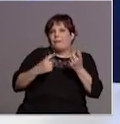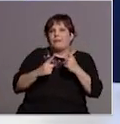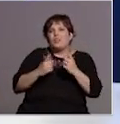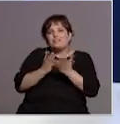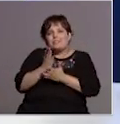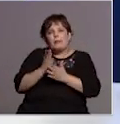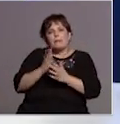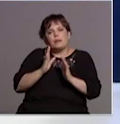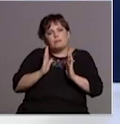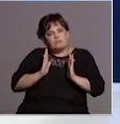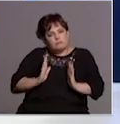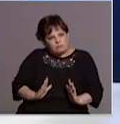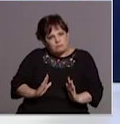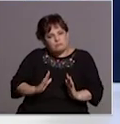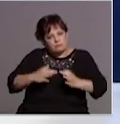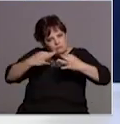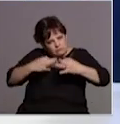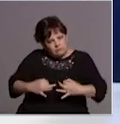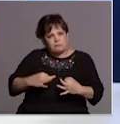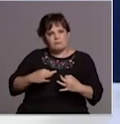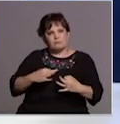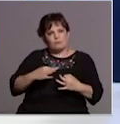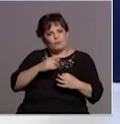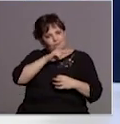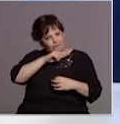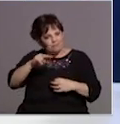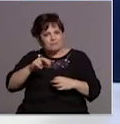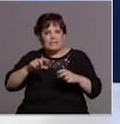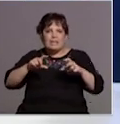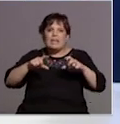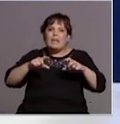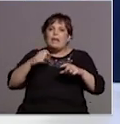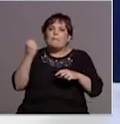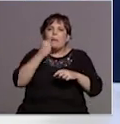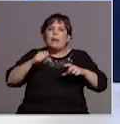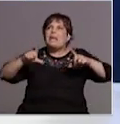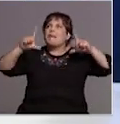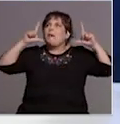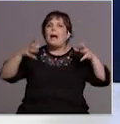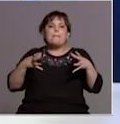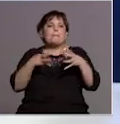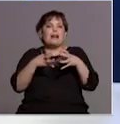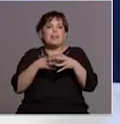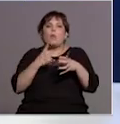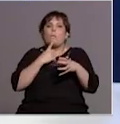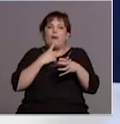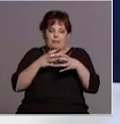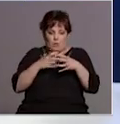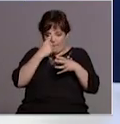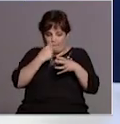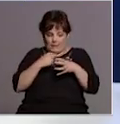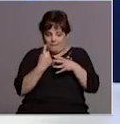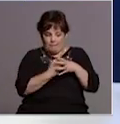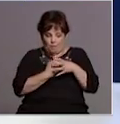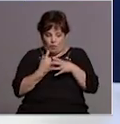unos ciertos códigos que implica preservar también la imagen del partido hacia el público porque evidentemente esas mismas personas